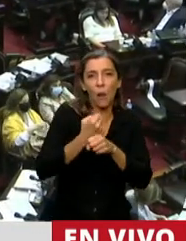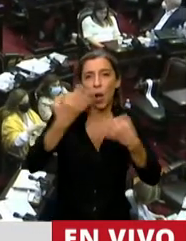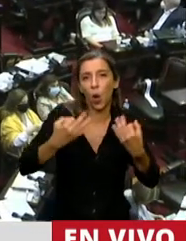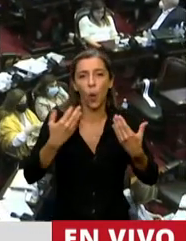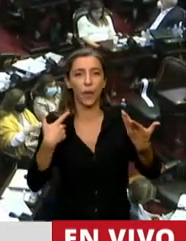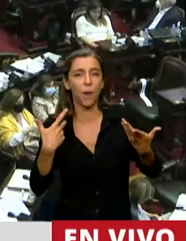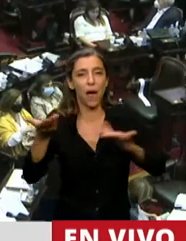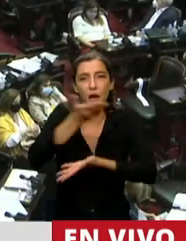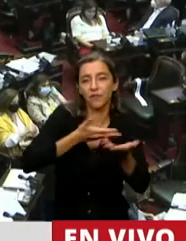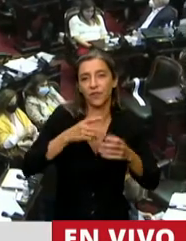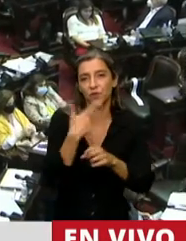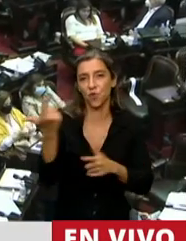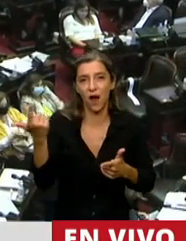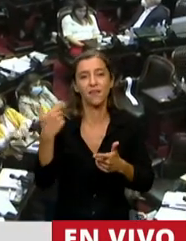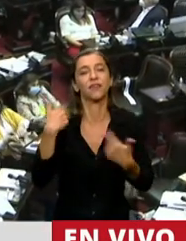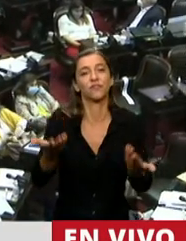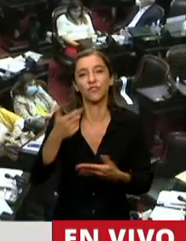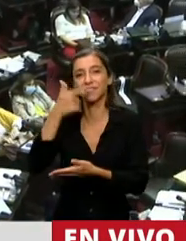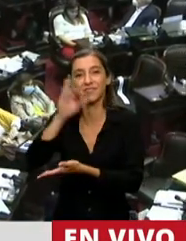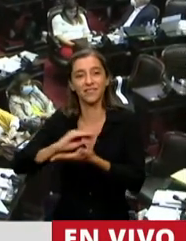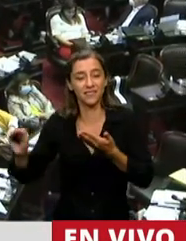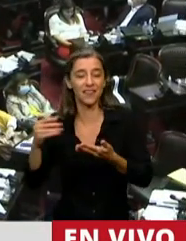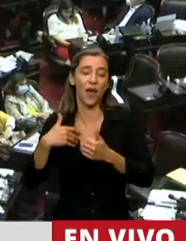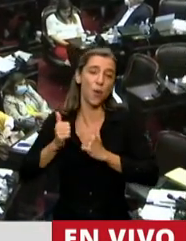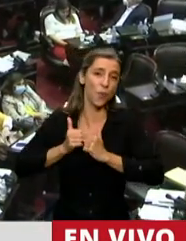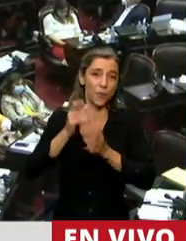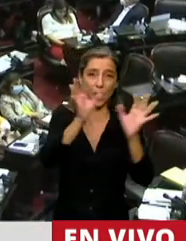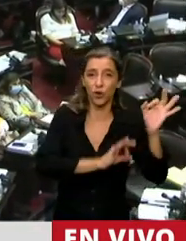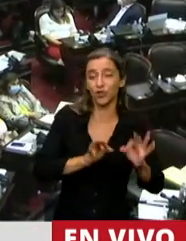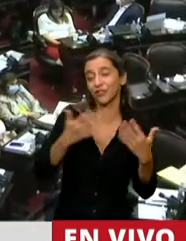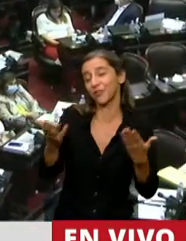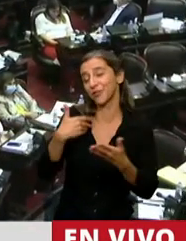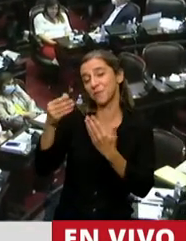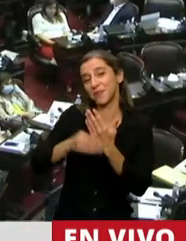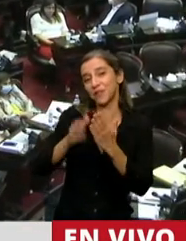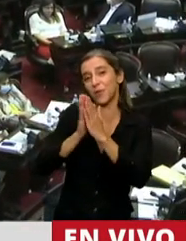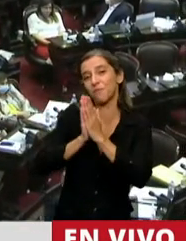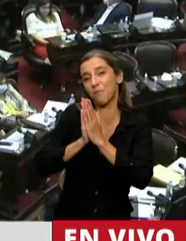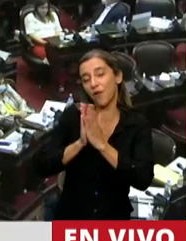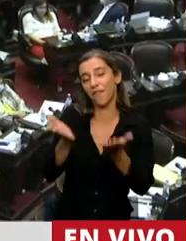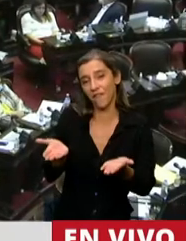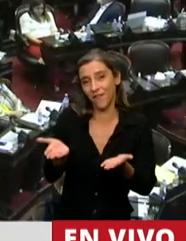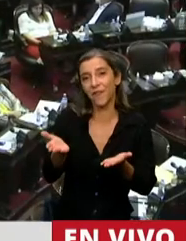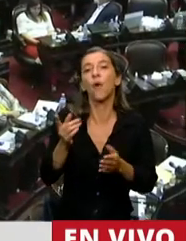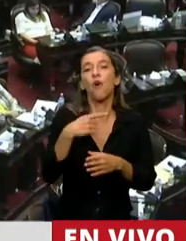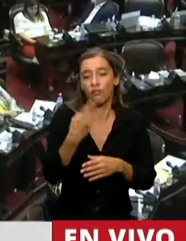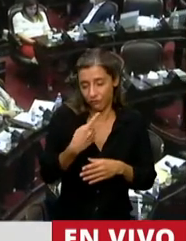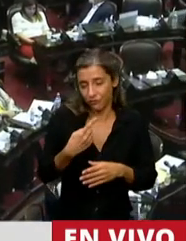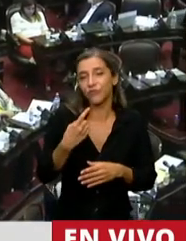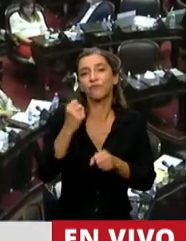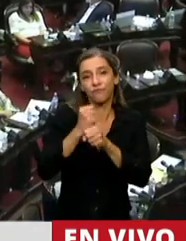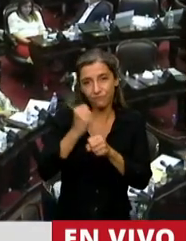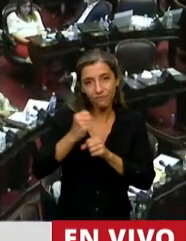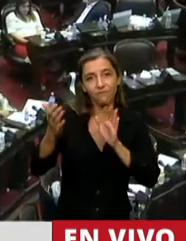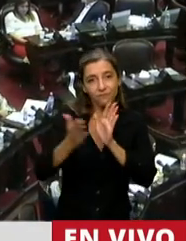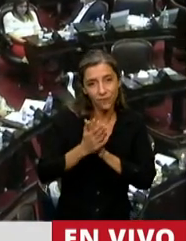ese proyecto que espera en el Senado, y entonces, ministro, por favor, es un mandato, lo logramos, lo trabajamos juntos, a